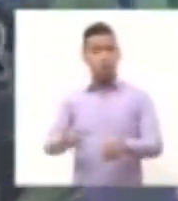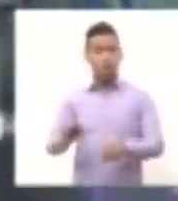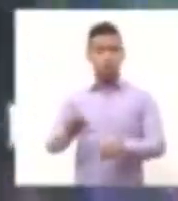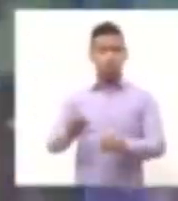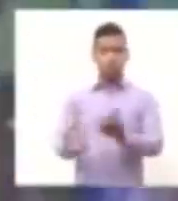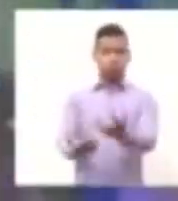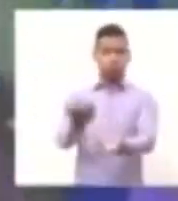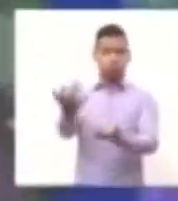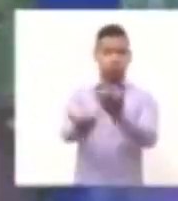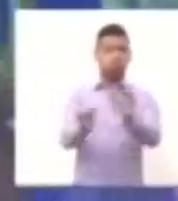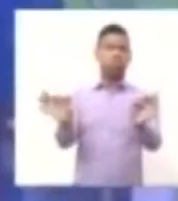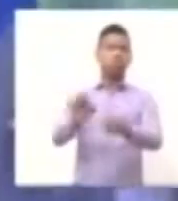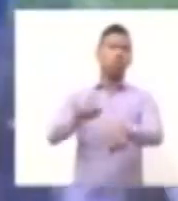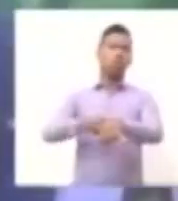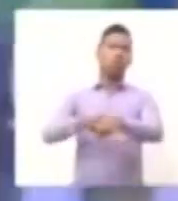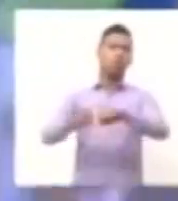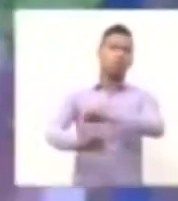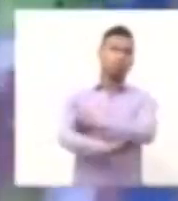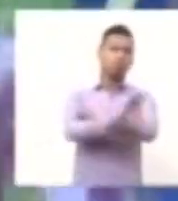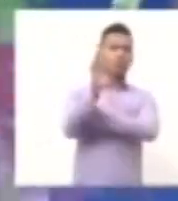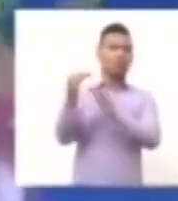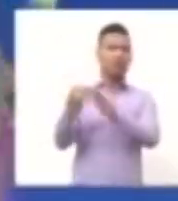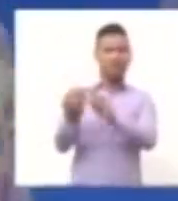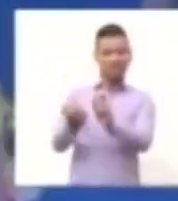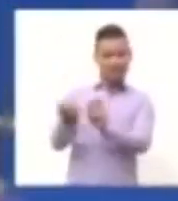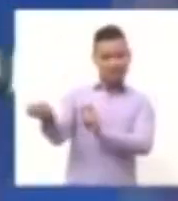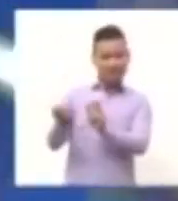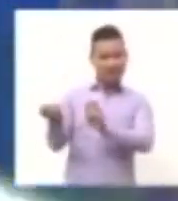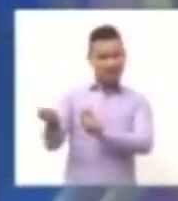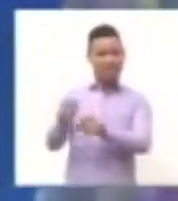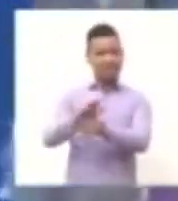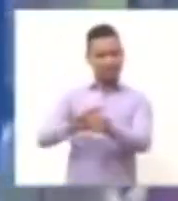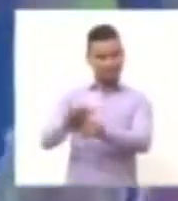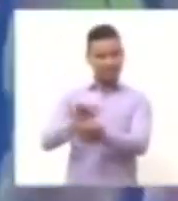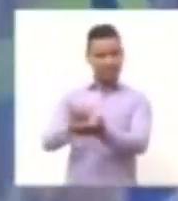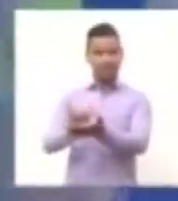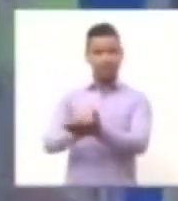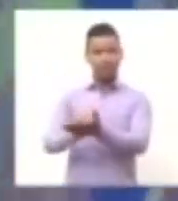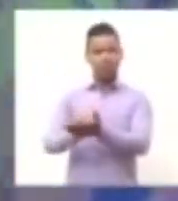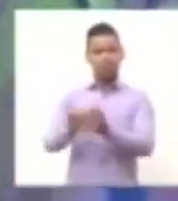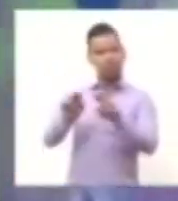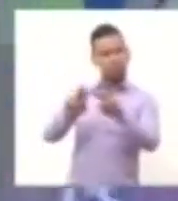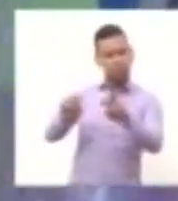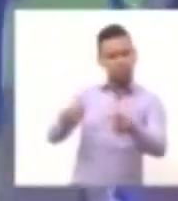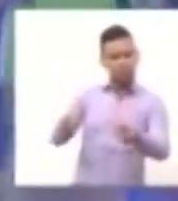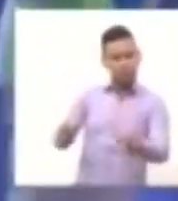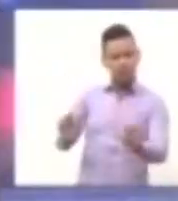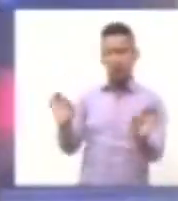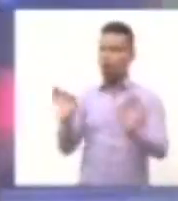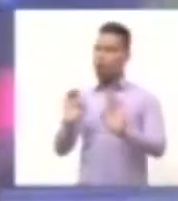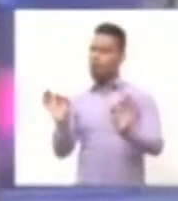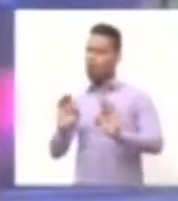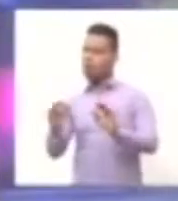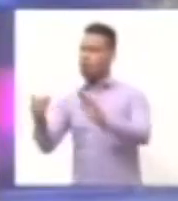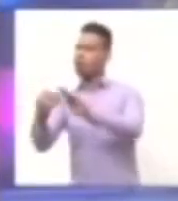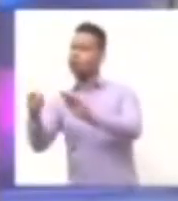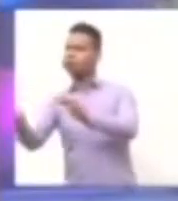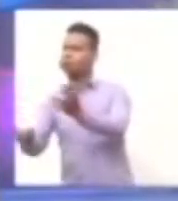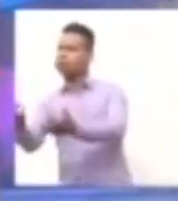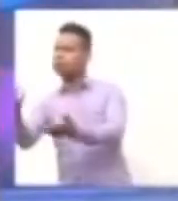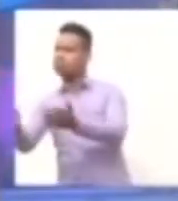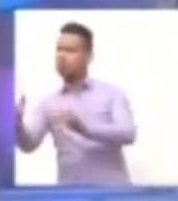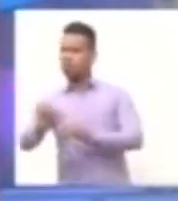ocurrido en la madrugada en una casa vecina del barrio Barrería, en Saquarema. Investigan si podría tratarse de la vivienda de la